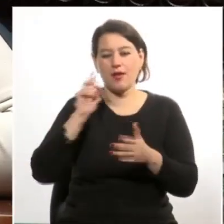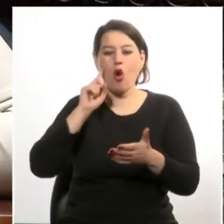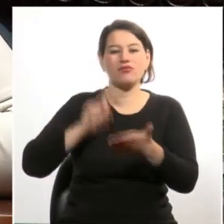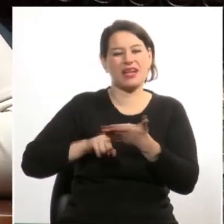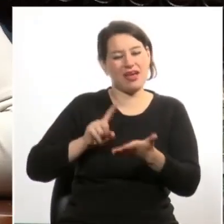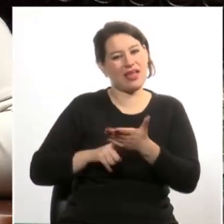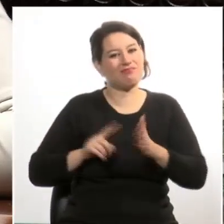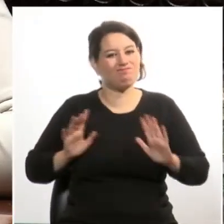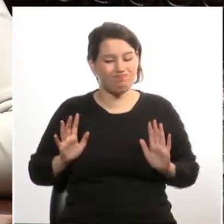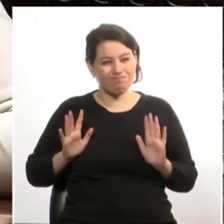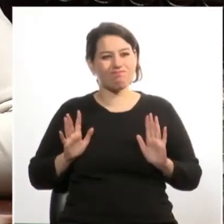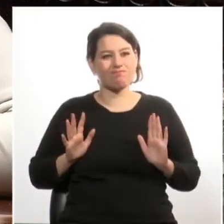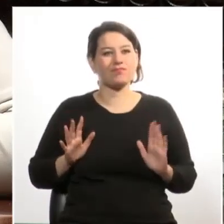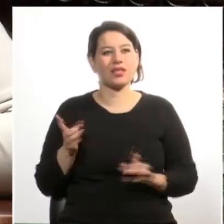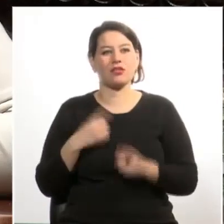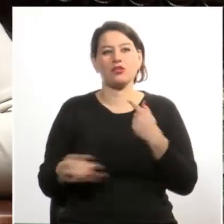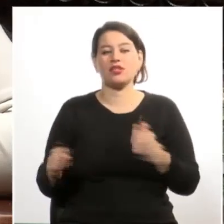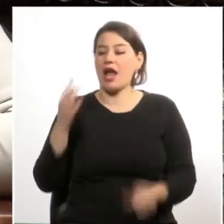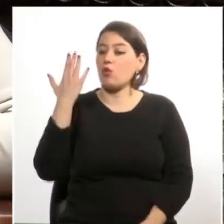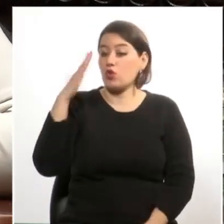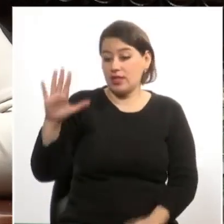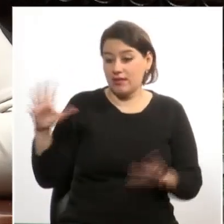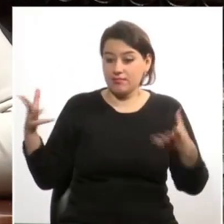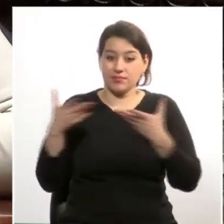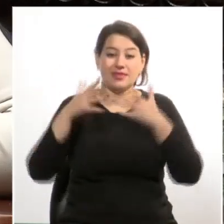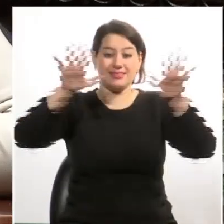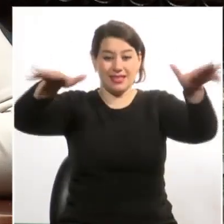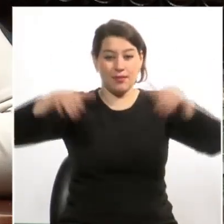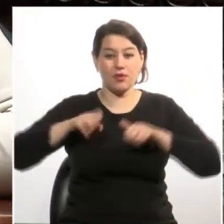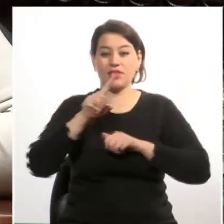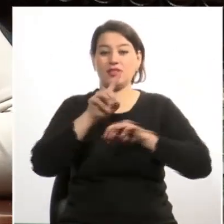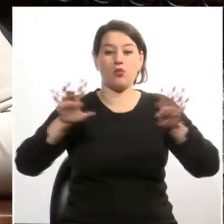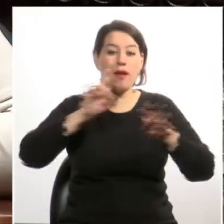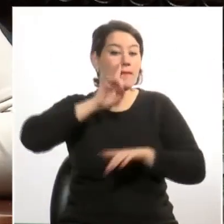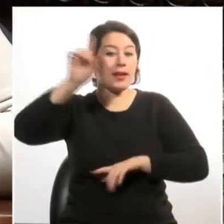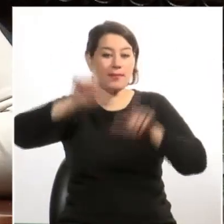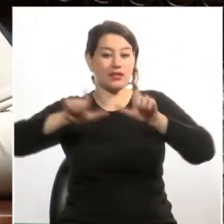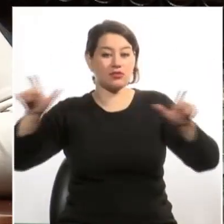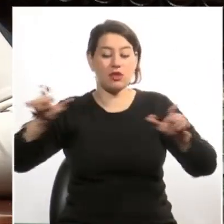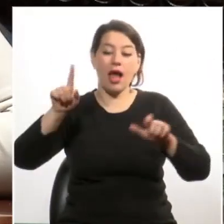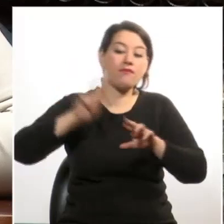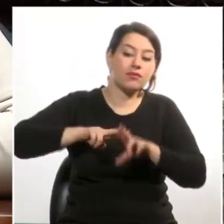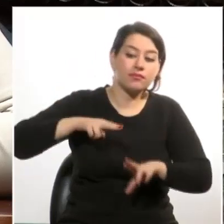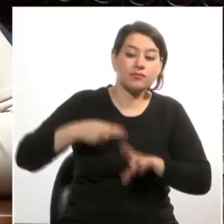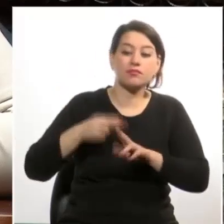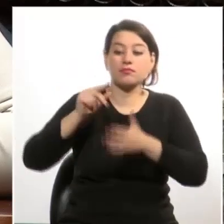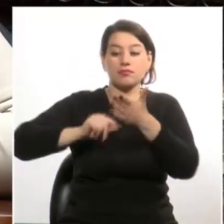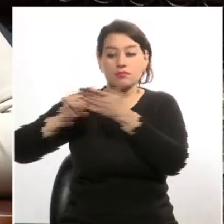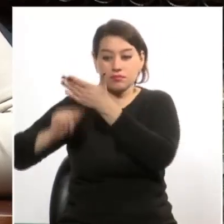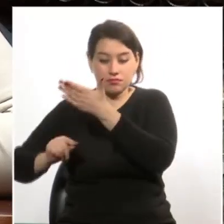observadas. Entonces, la autoridad electoral convocó a 19.000 ciudadanos a ratificar su